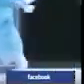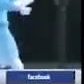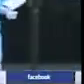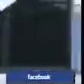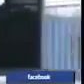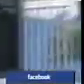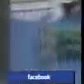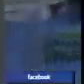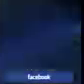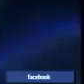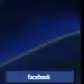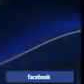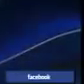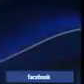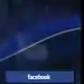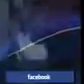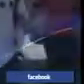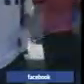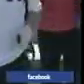de muerte.